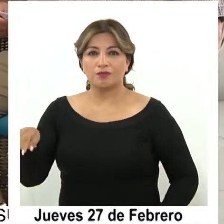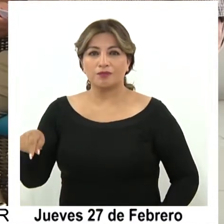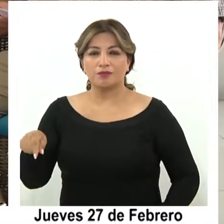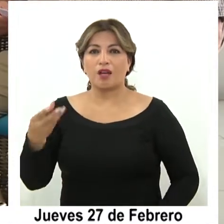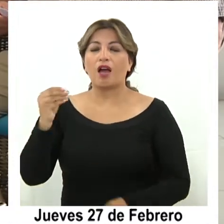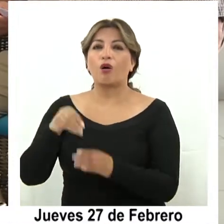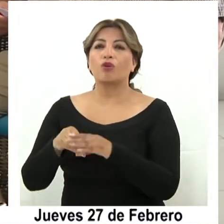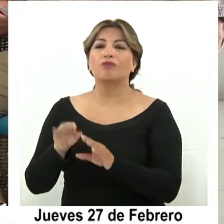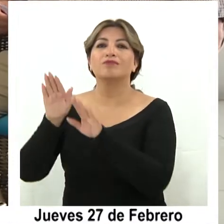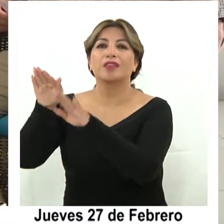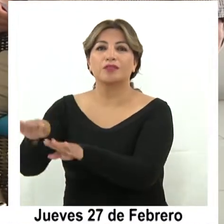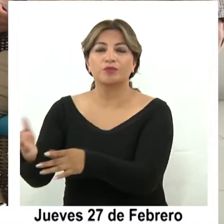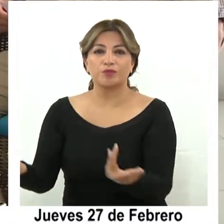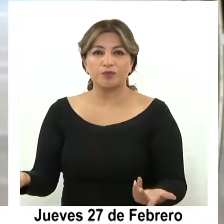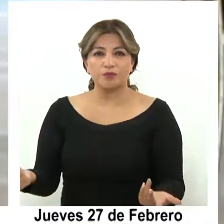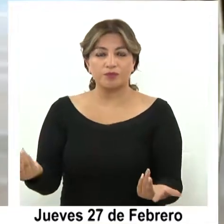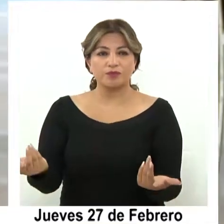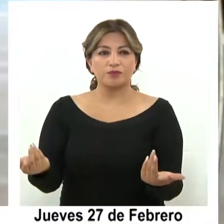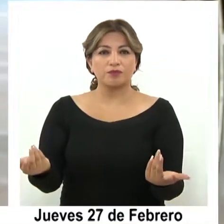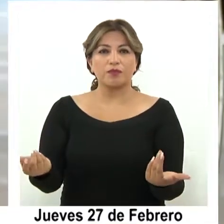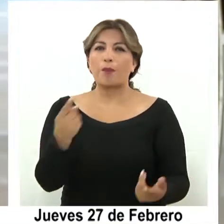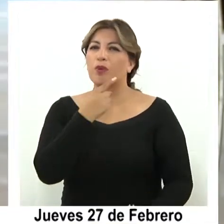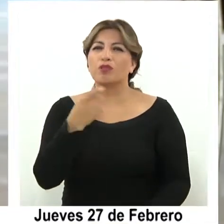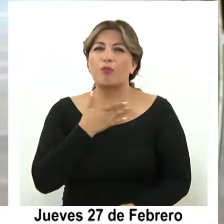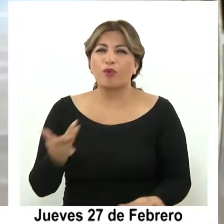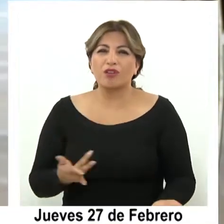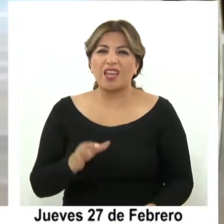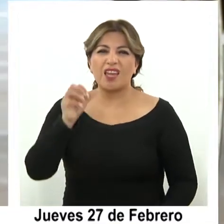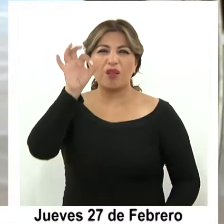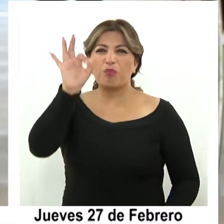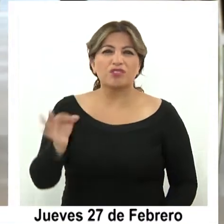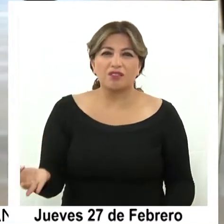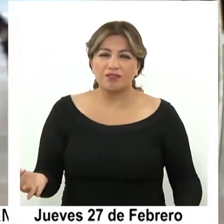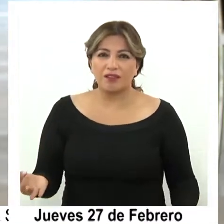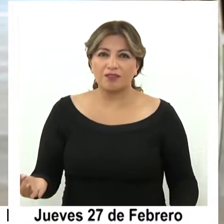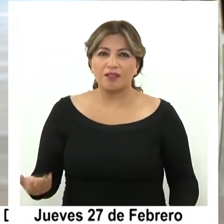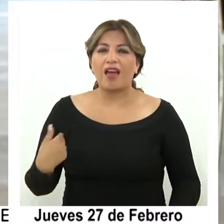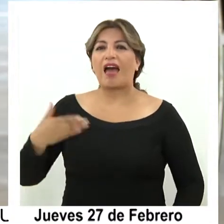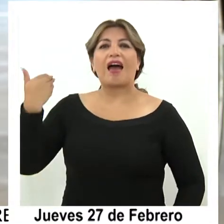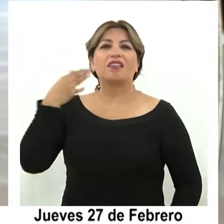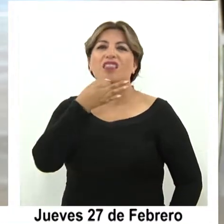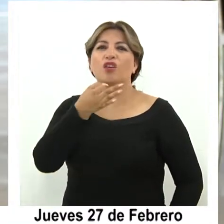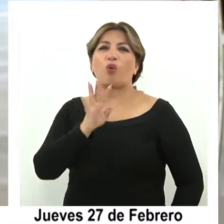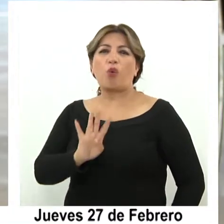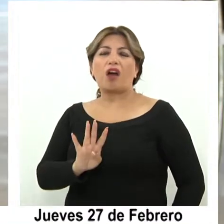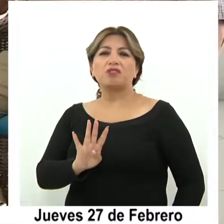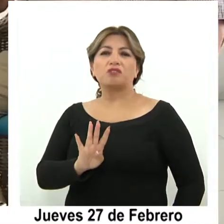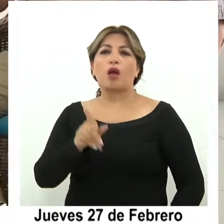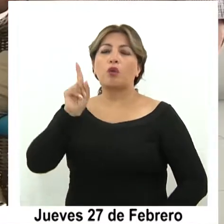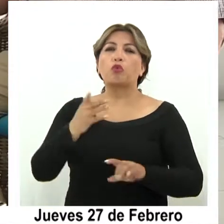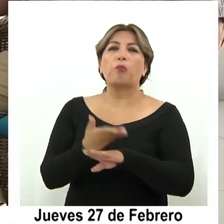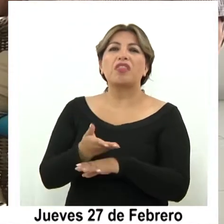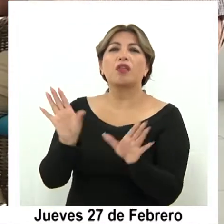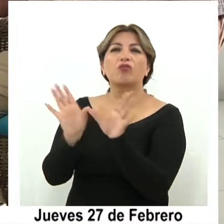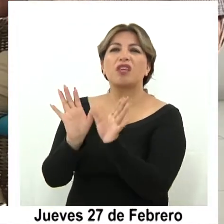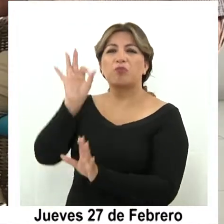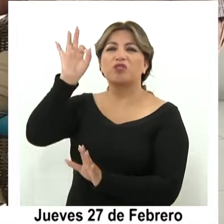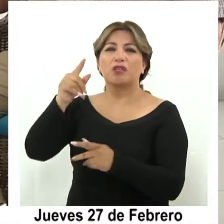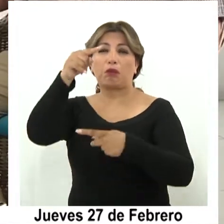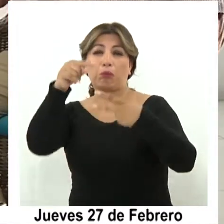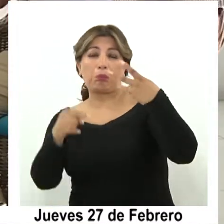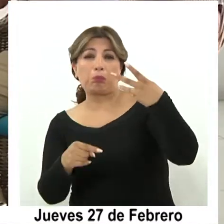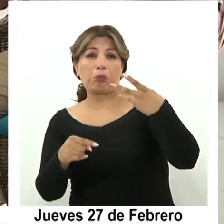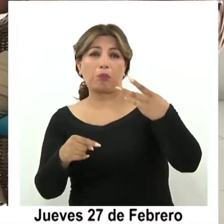un ahorro solidario. ¿Por qué se estimó este porcentaje? Se había hablado antes de un 4, otros pedían un